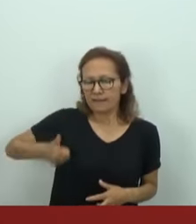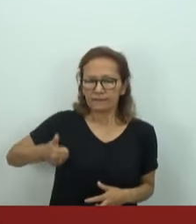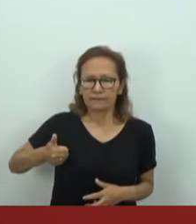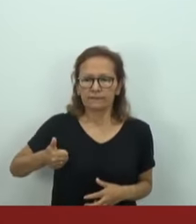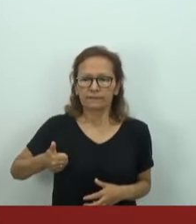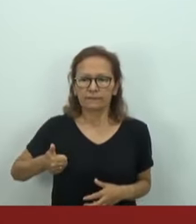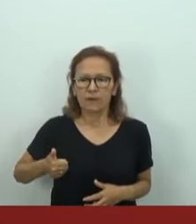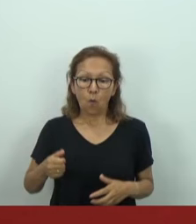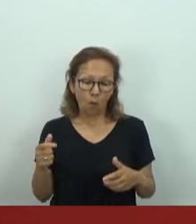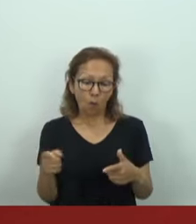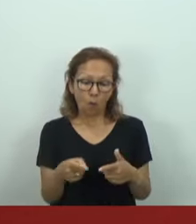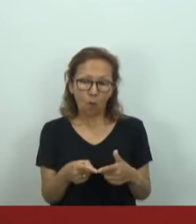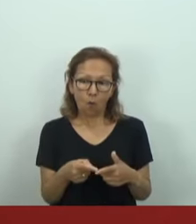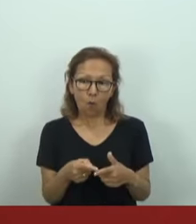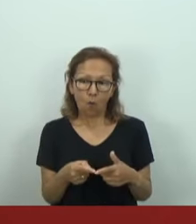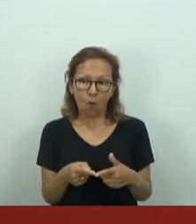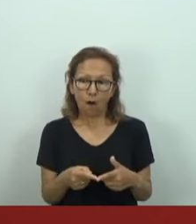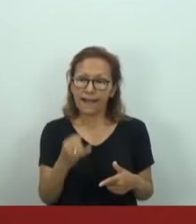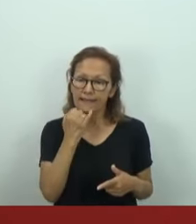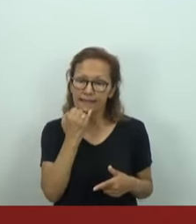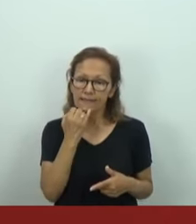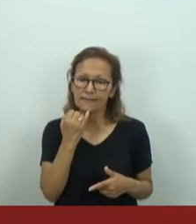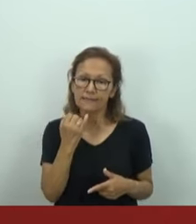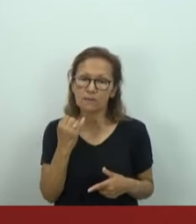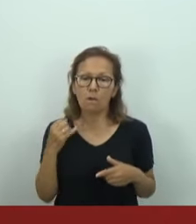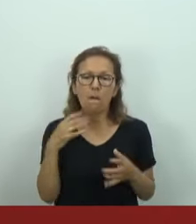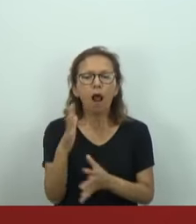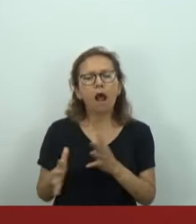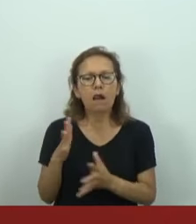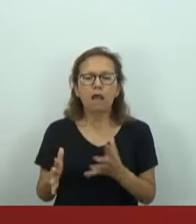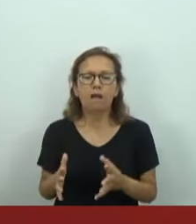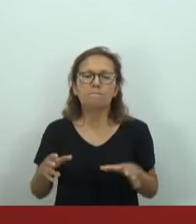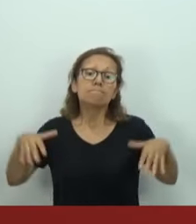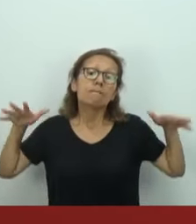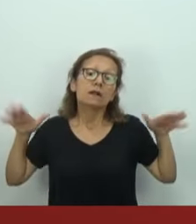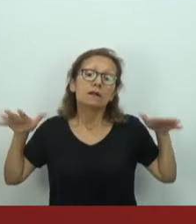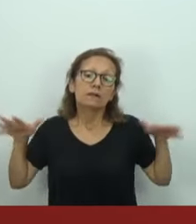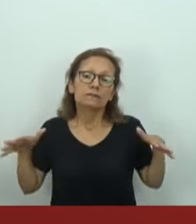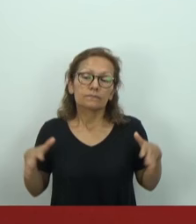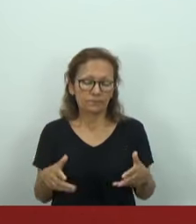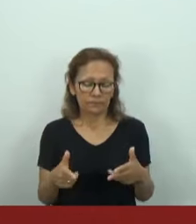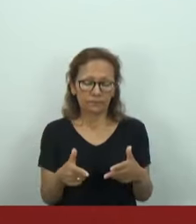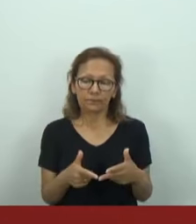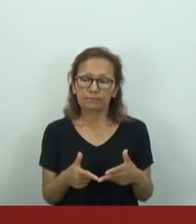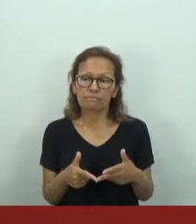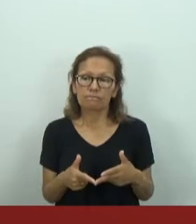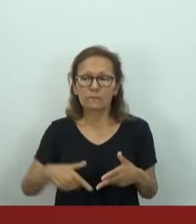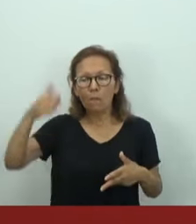lenguas. ¿Qué significa? ¿Por qué es necesario? El atar el hombre fuerte. ¿Qué significa